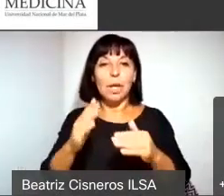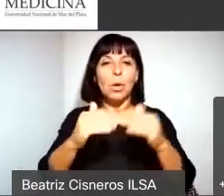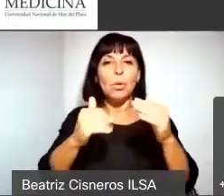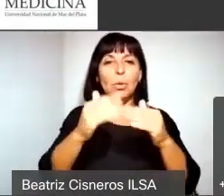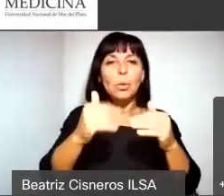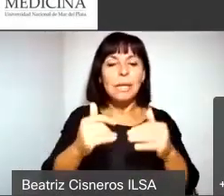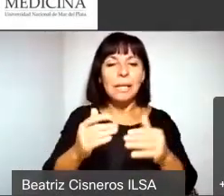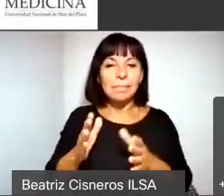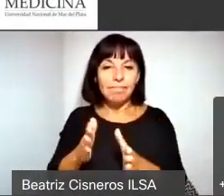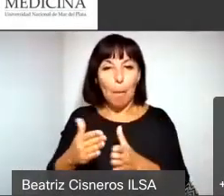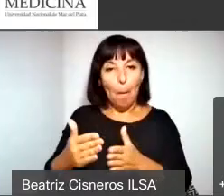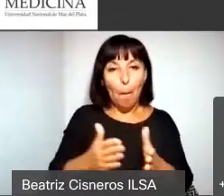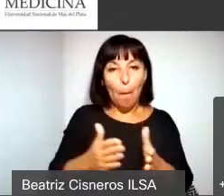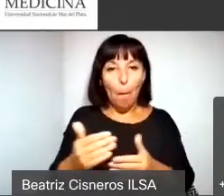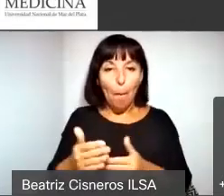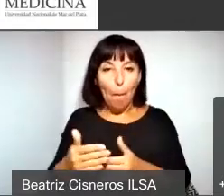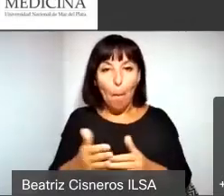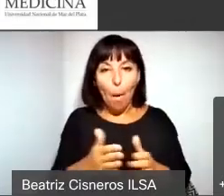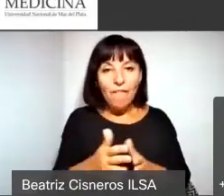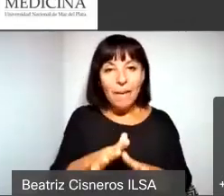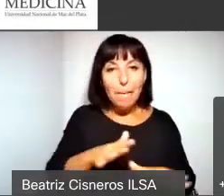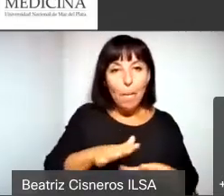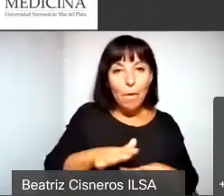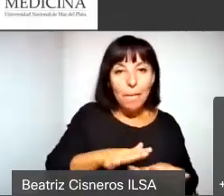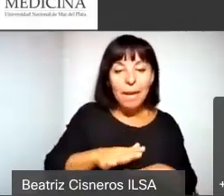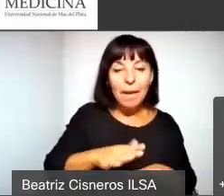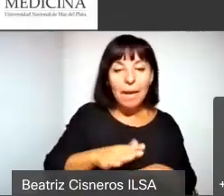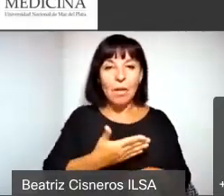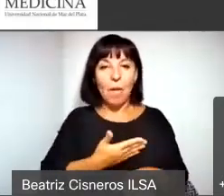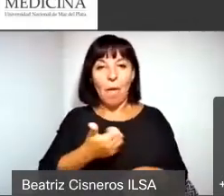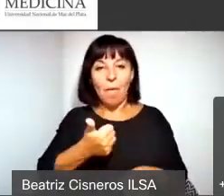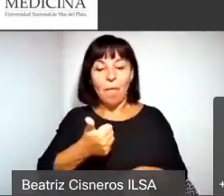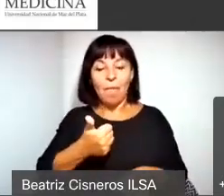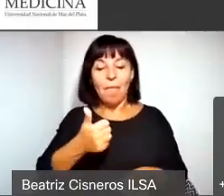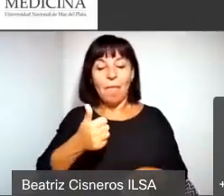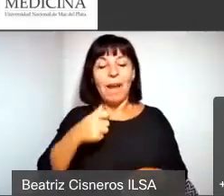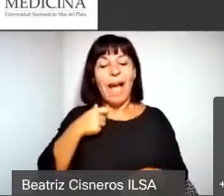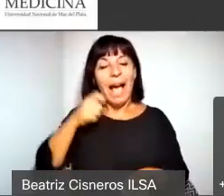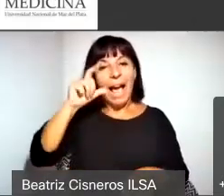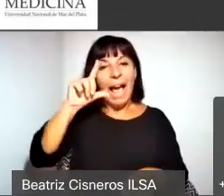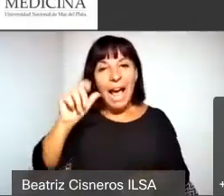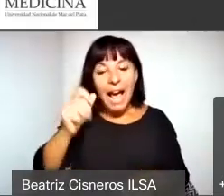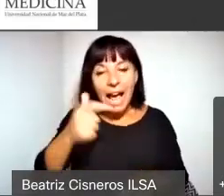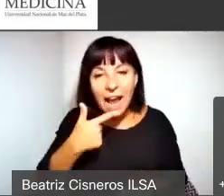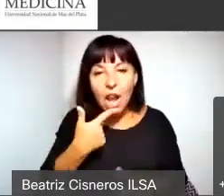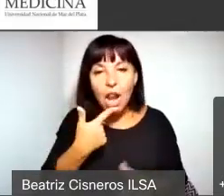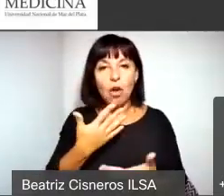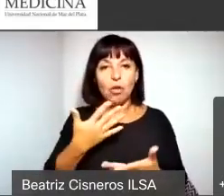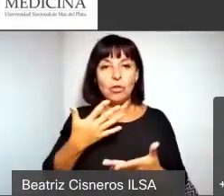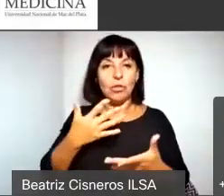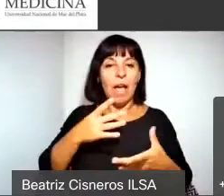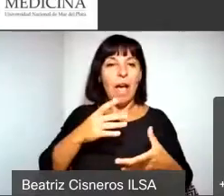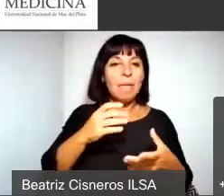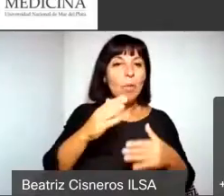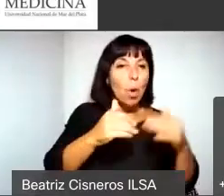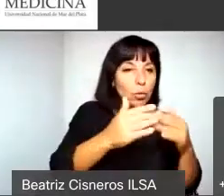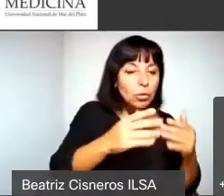locomotoras como los flagelos, pseudópodos, también la formación de